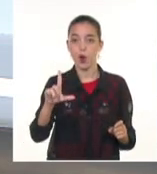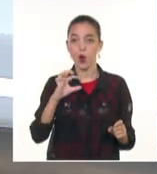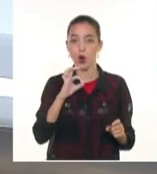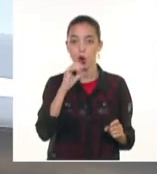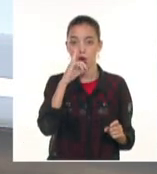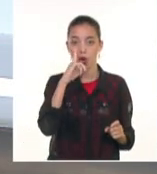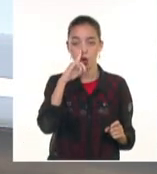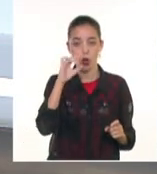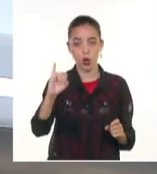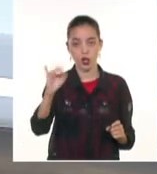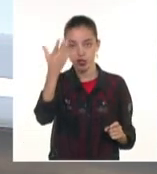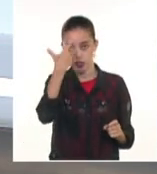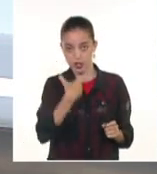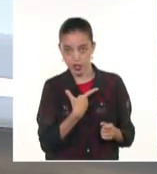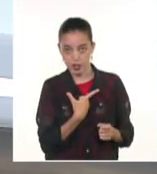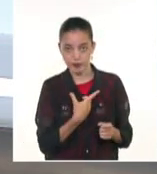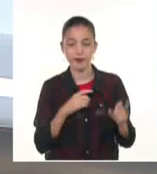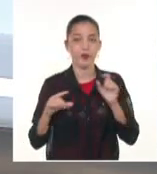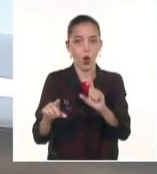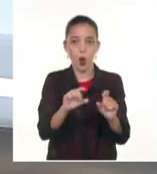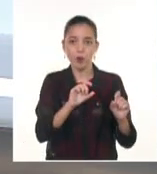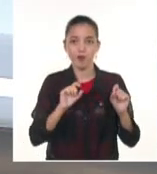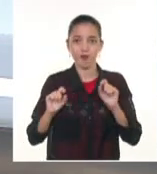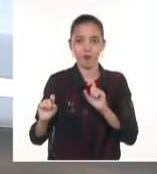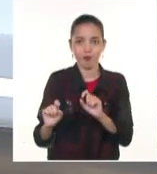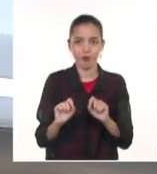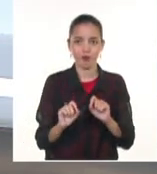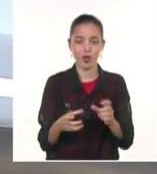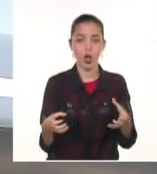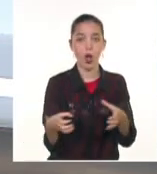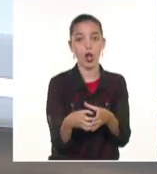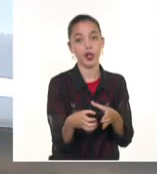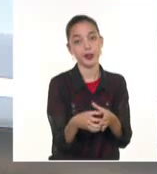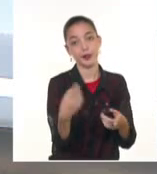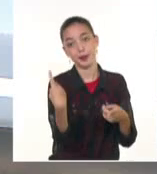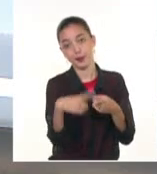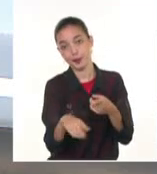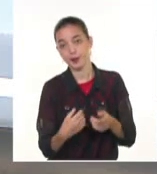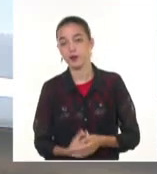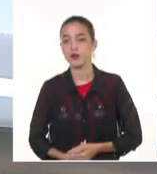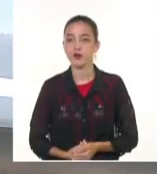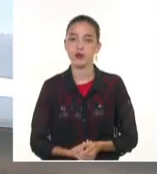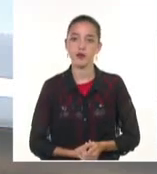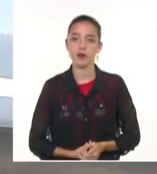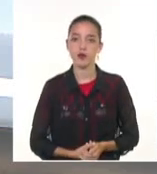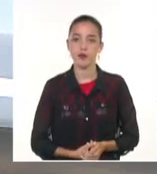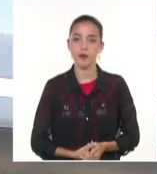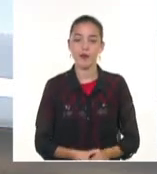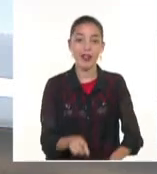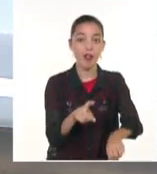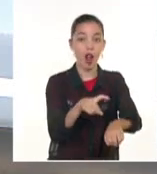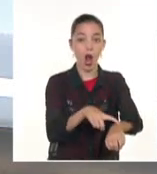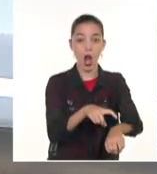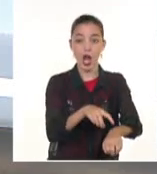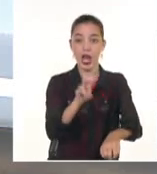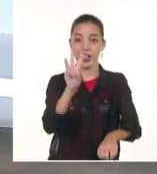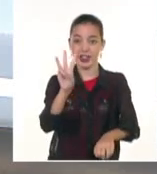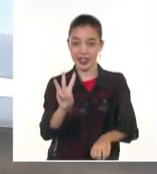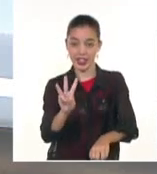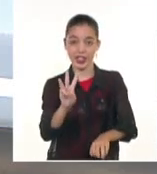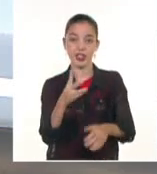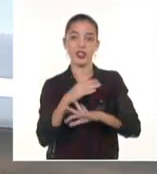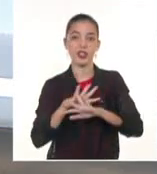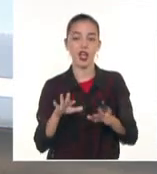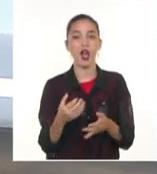Bull Salzburg. Desde las 3 de la tarde se completarán los partidos de la jornada con otros 4 juegos. Y el venidero día 20, la